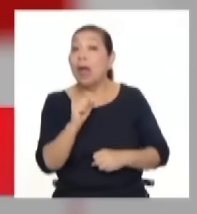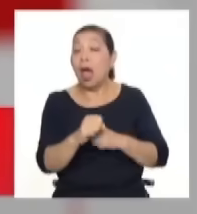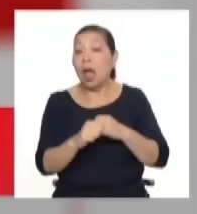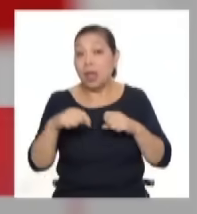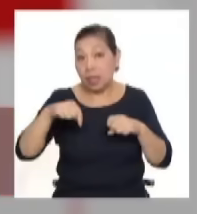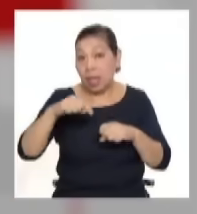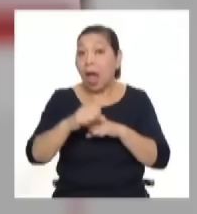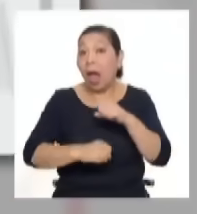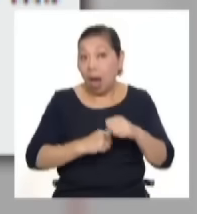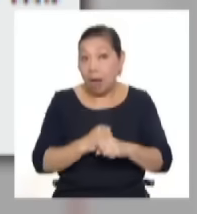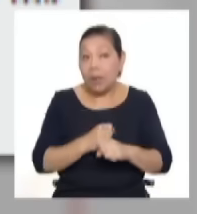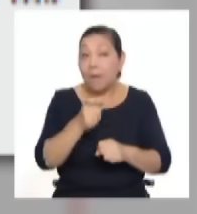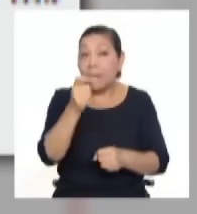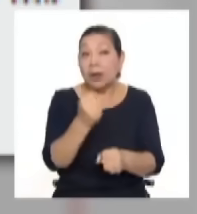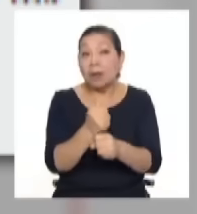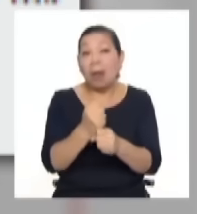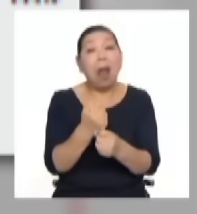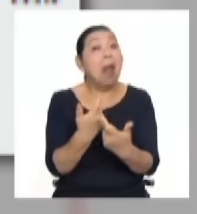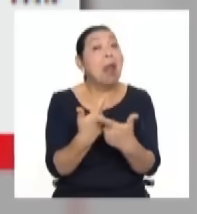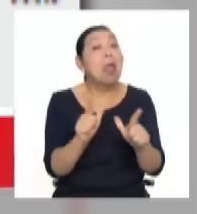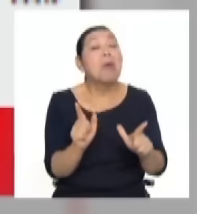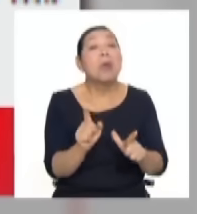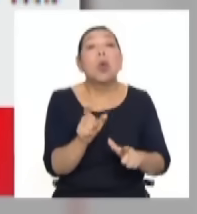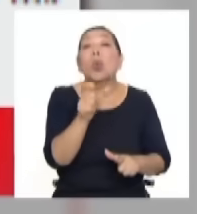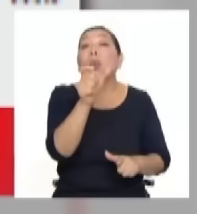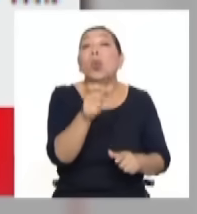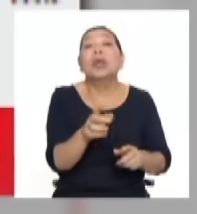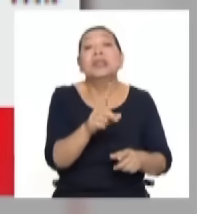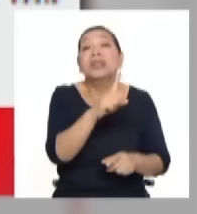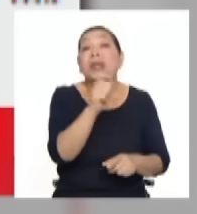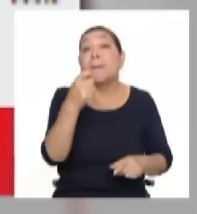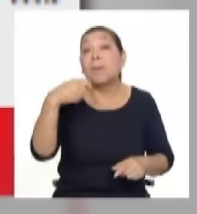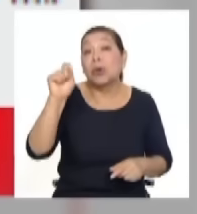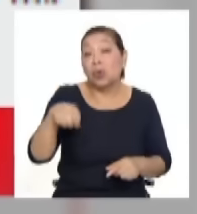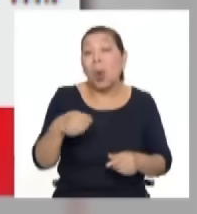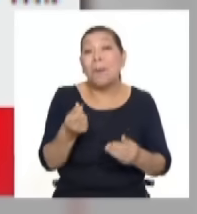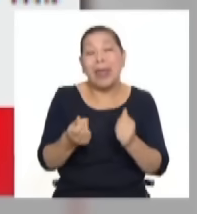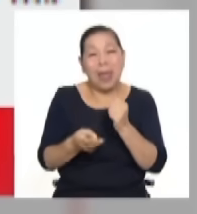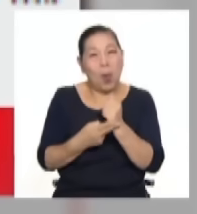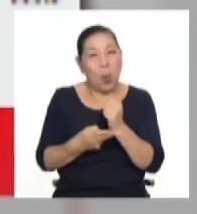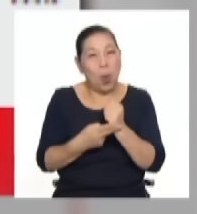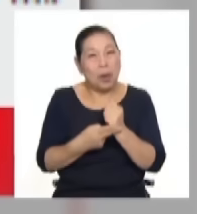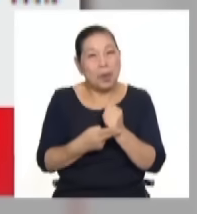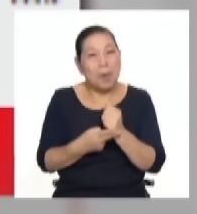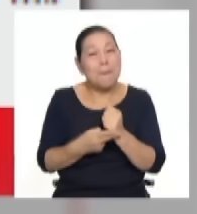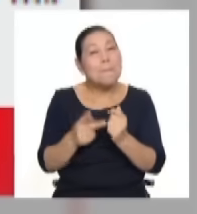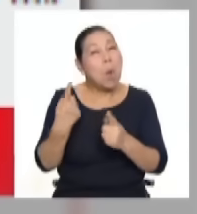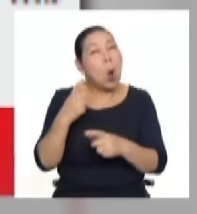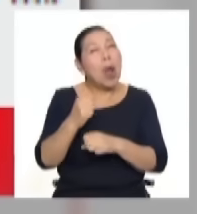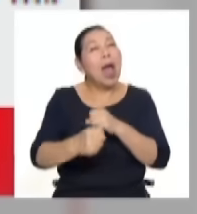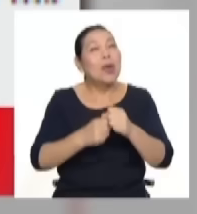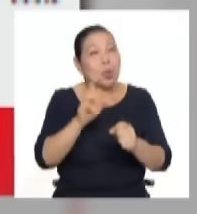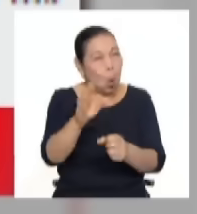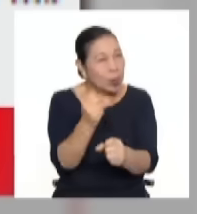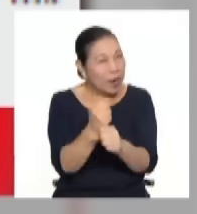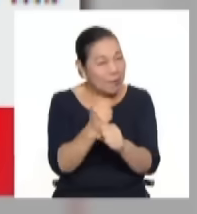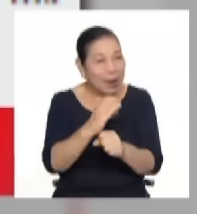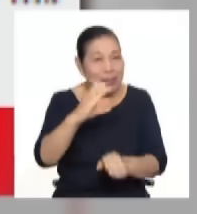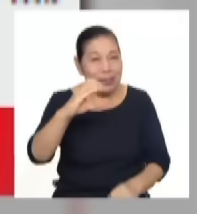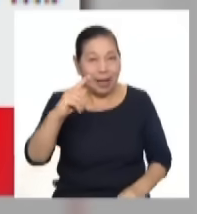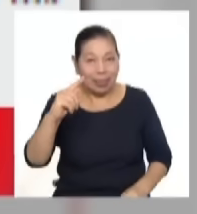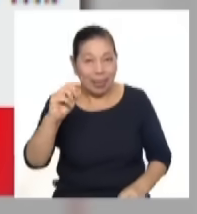de 2024 a los trabajadores la libre disposición del 100% de los depósitos por compensación por tiempo de servicio